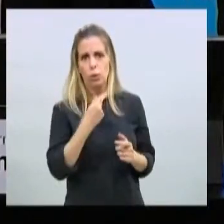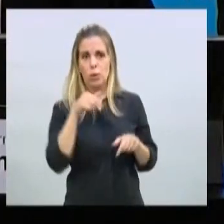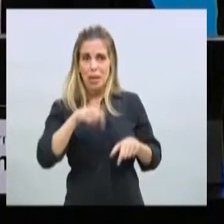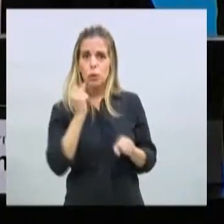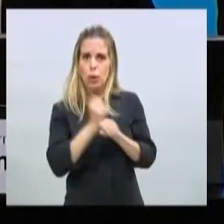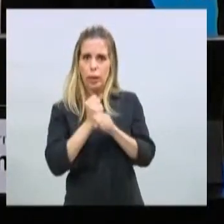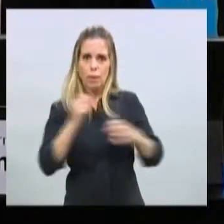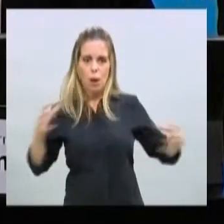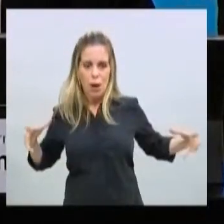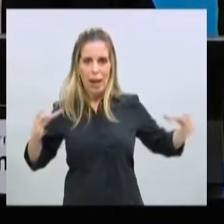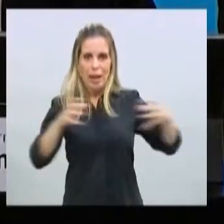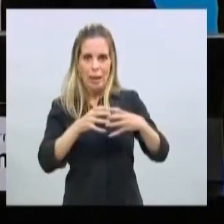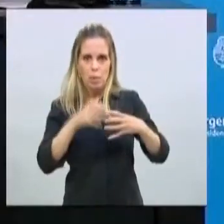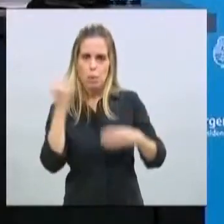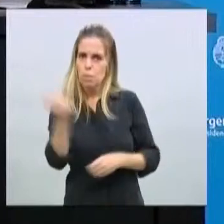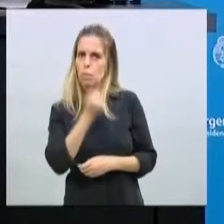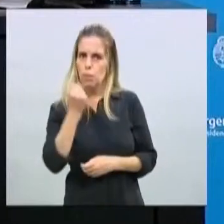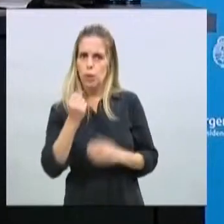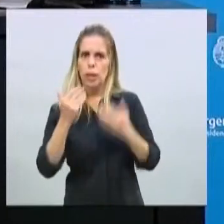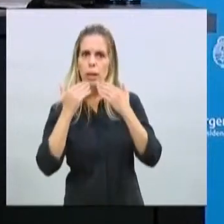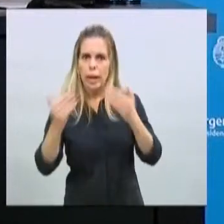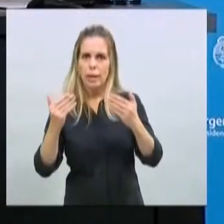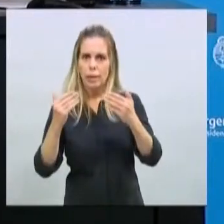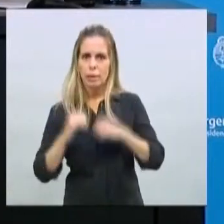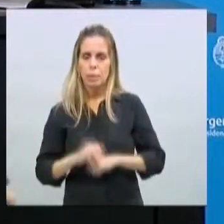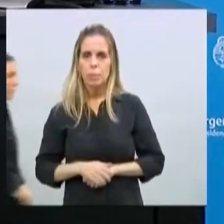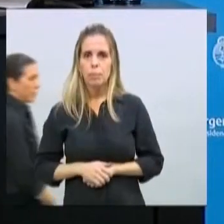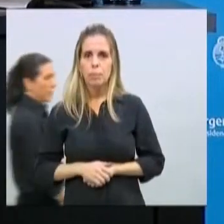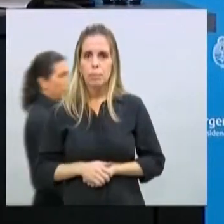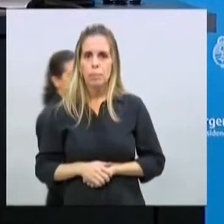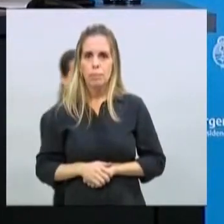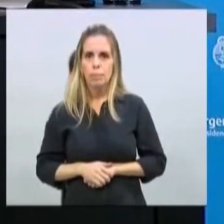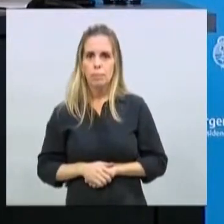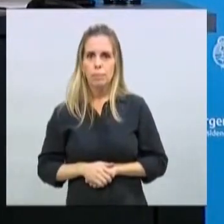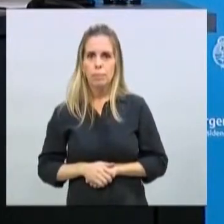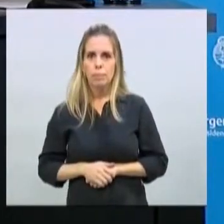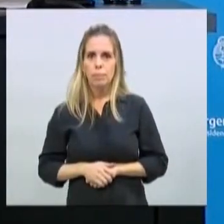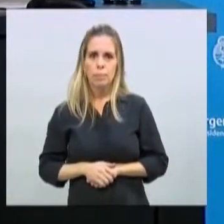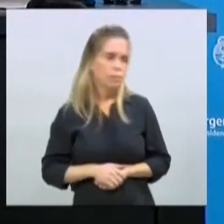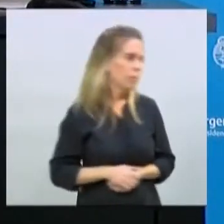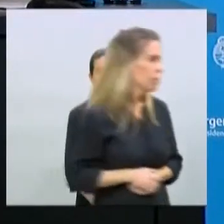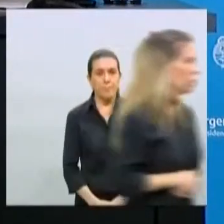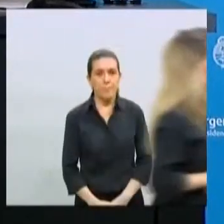estamos haciendo el primer día. Gracias. Muchas gracias,